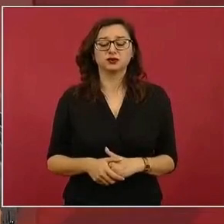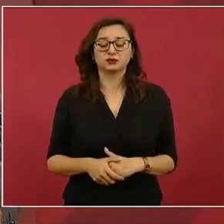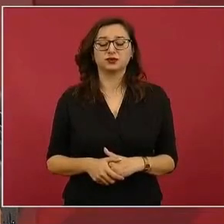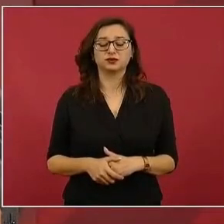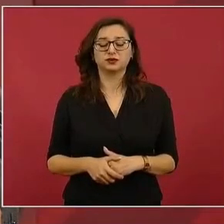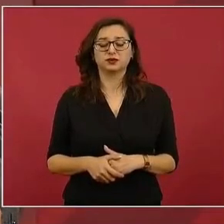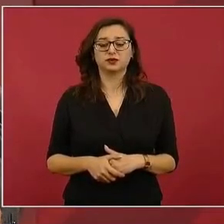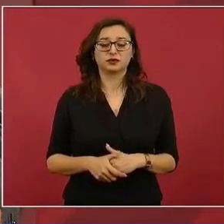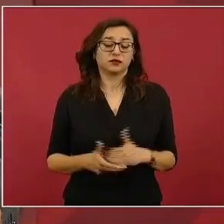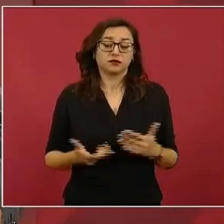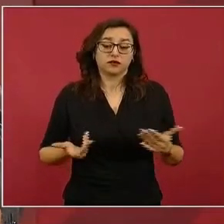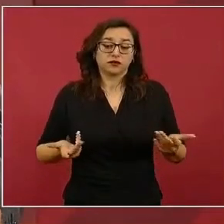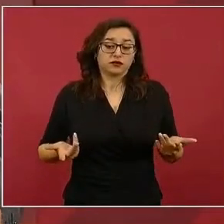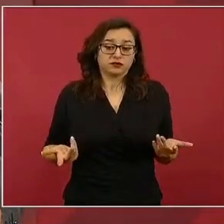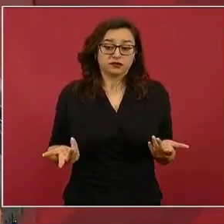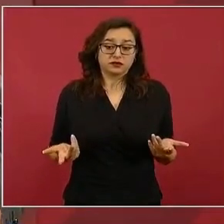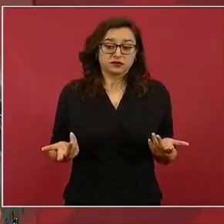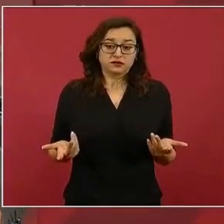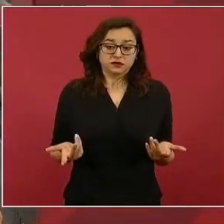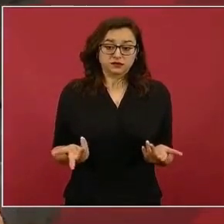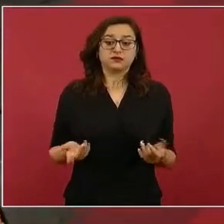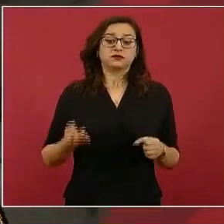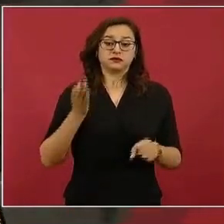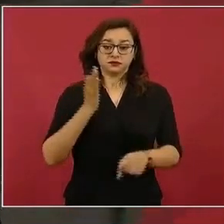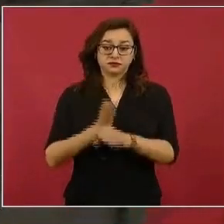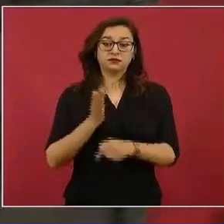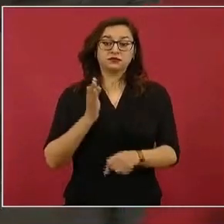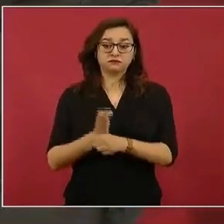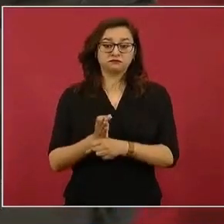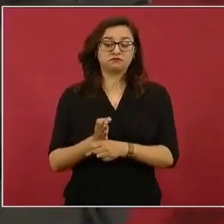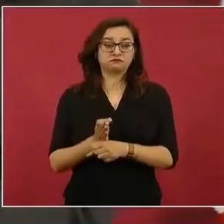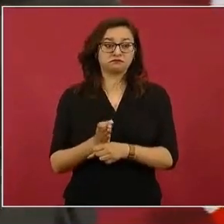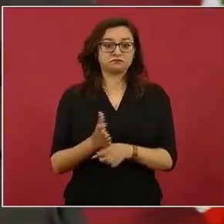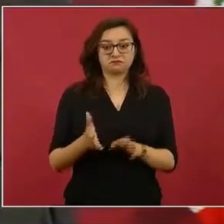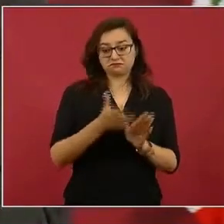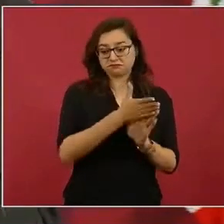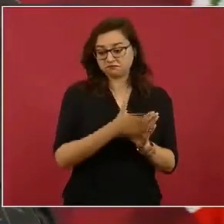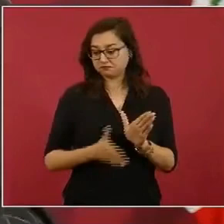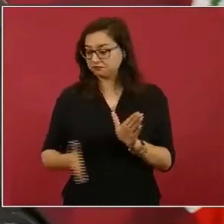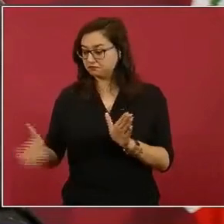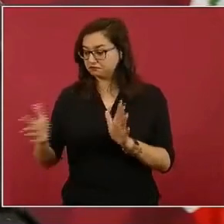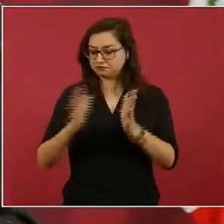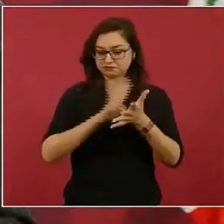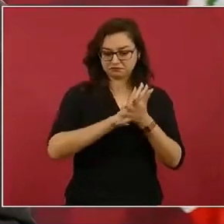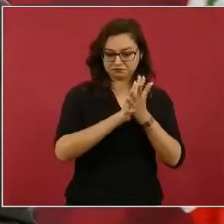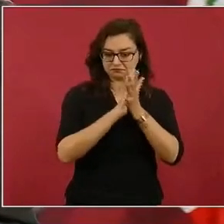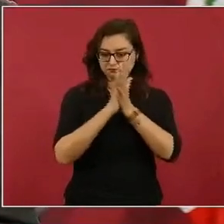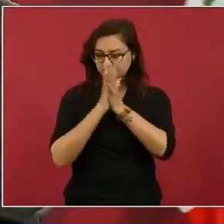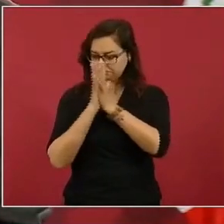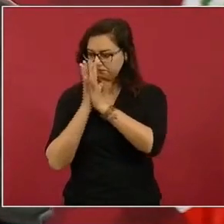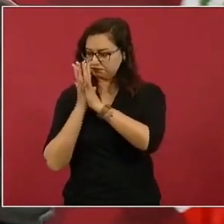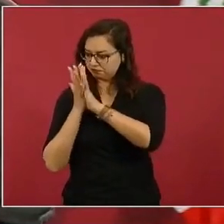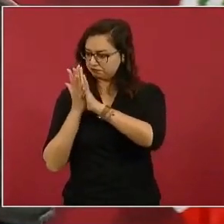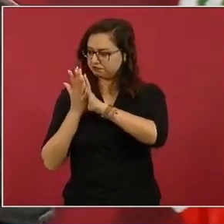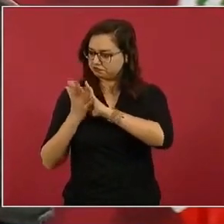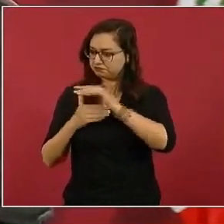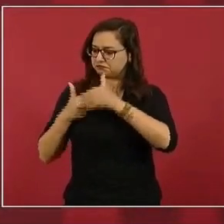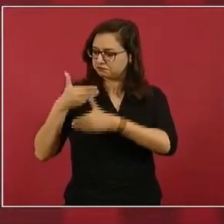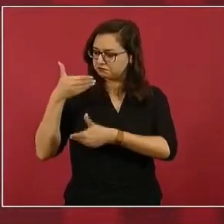estamos en estos tiempos de transformación y al mismo tiempo